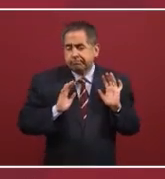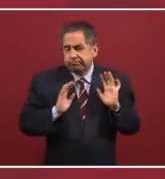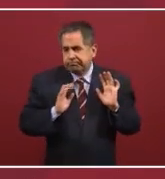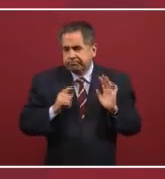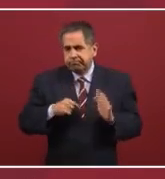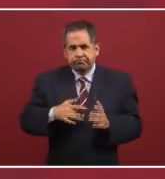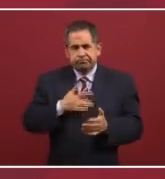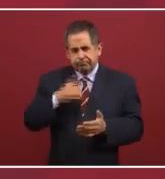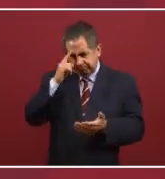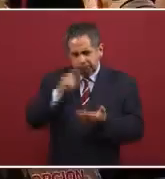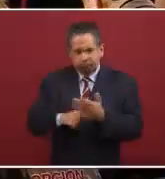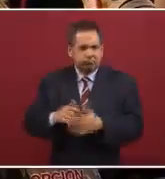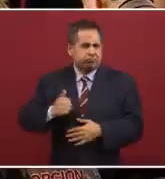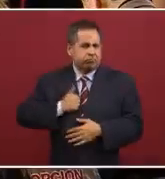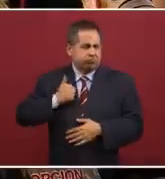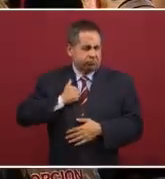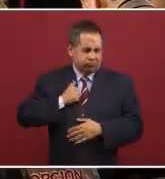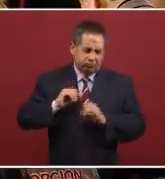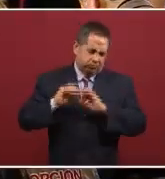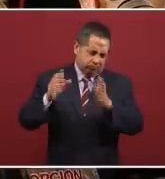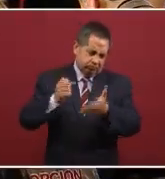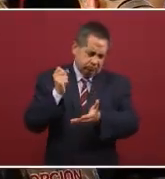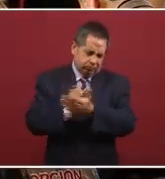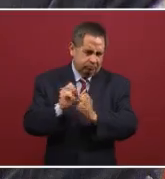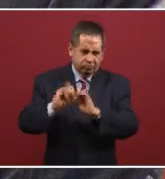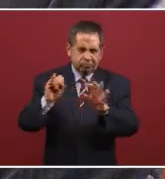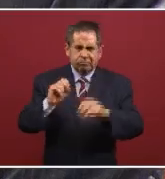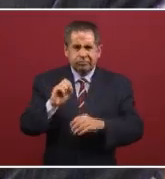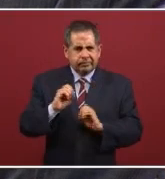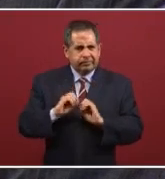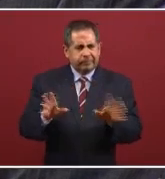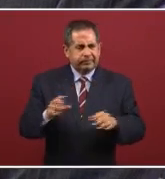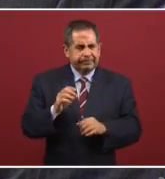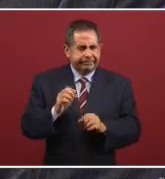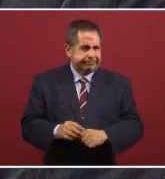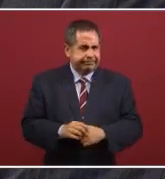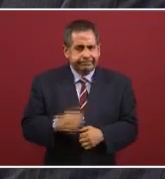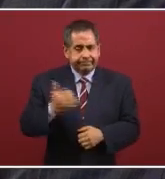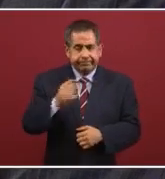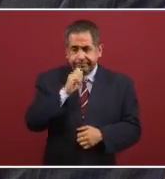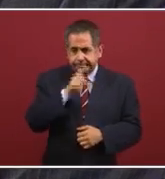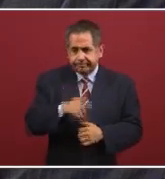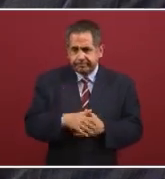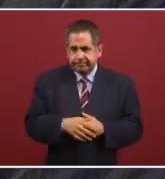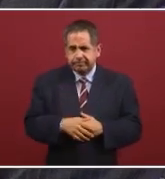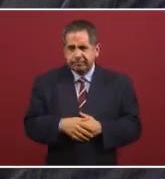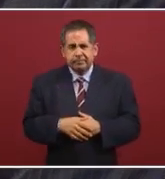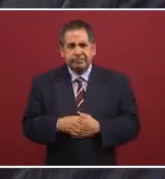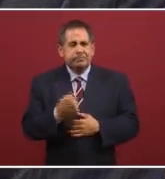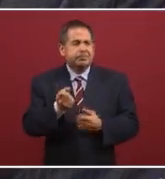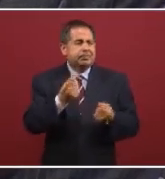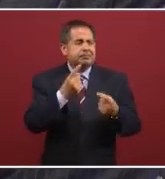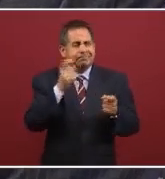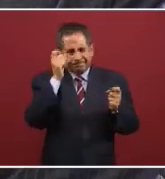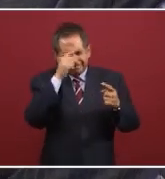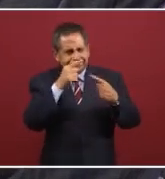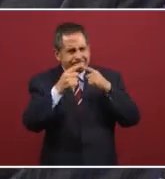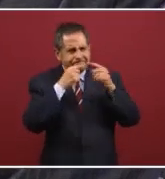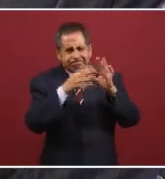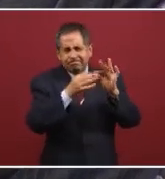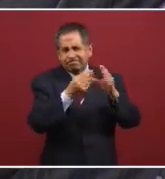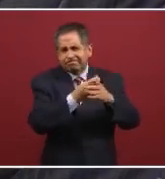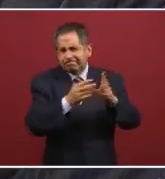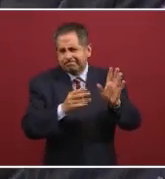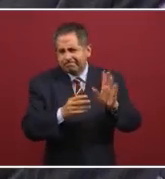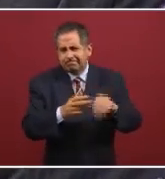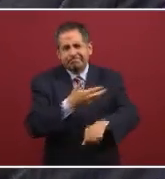En Canadá no hay duda de que se aprueba y podrían haber algunas dificultades más